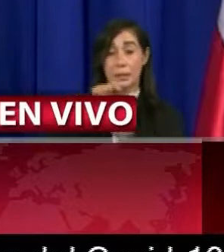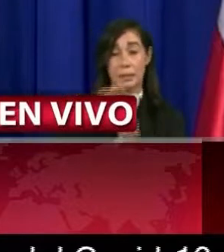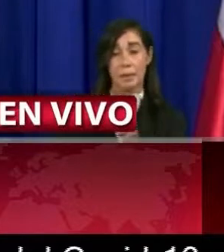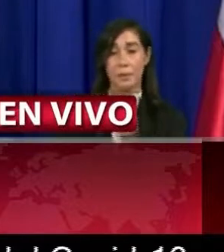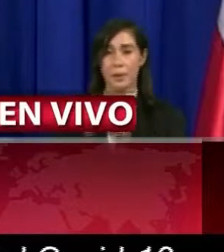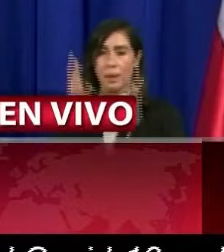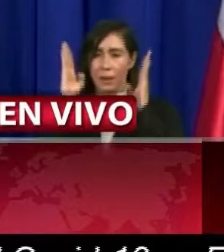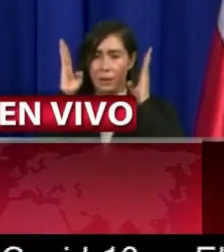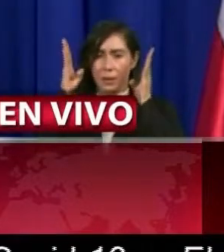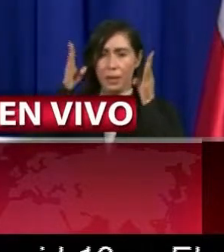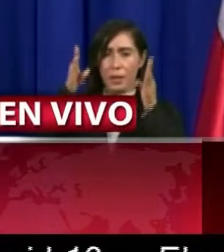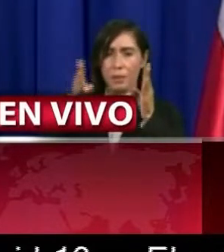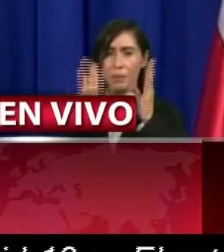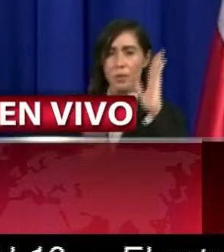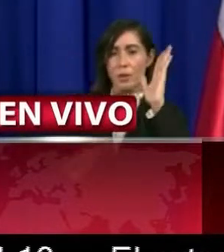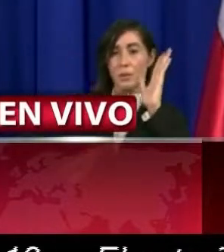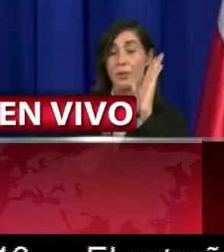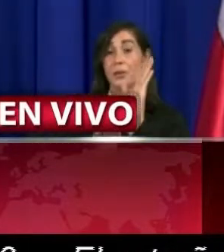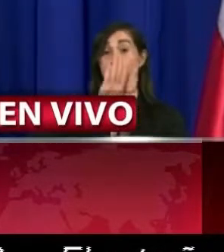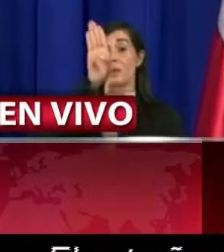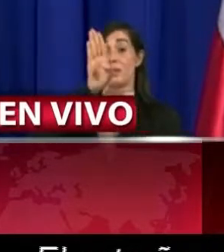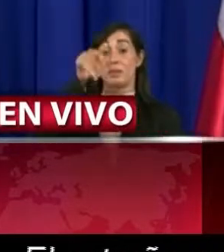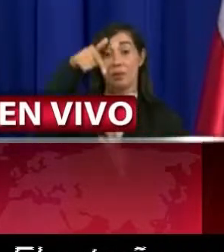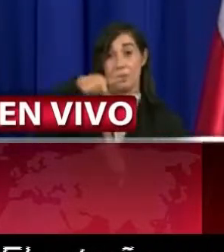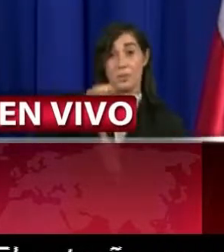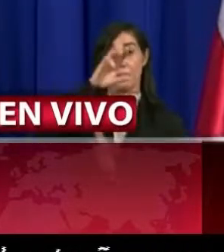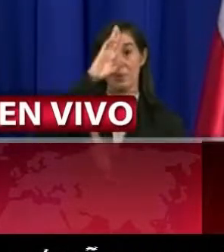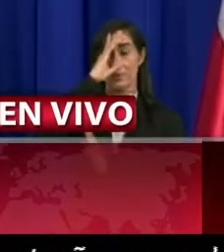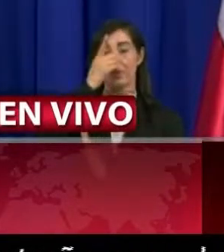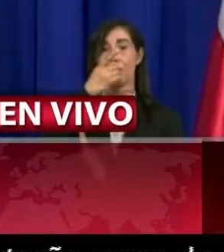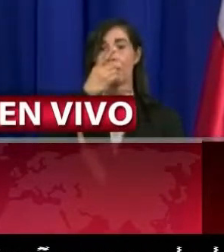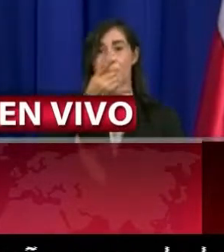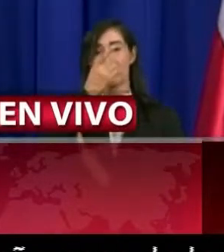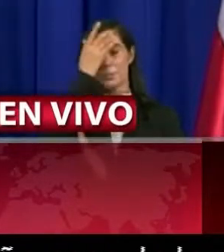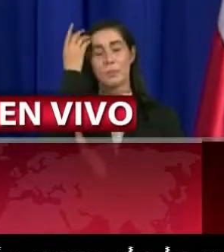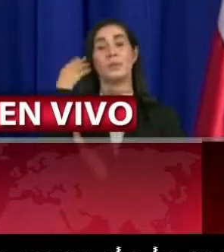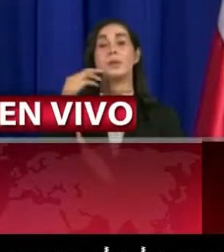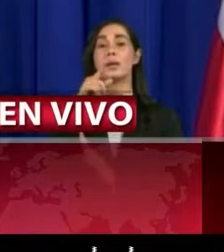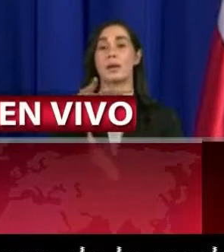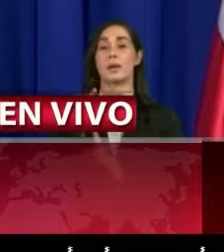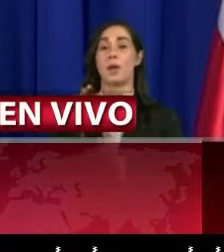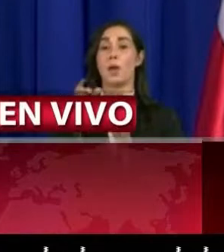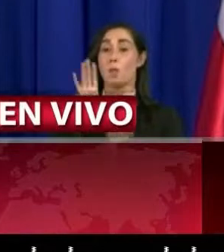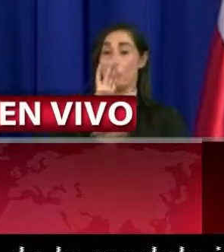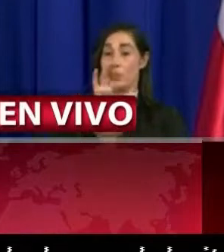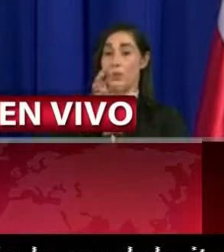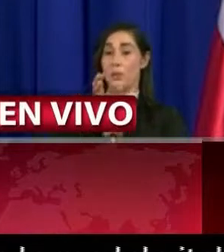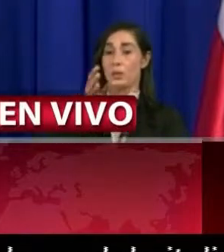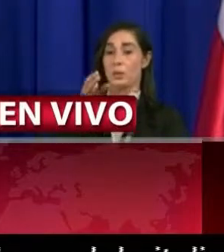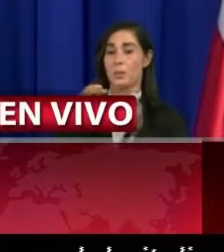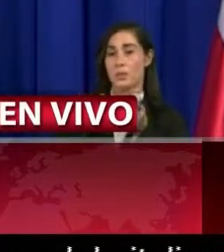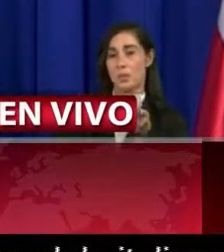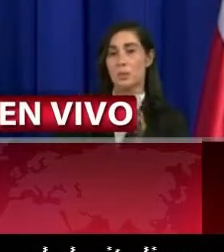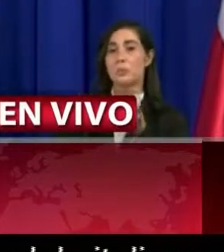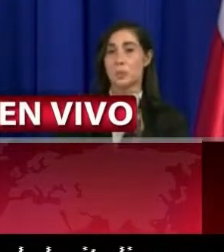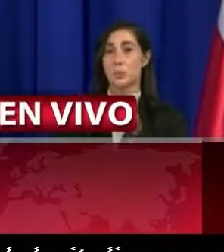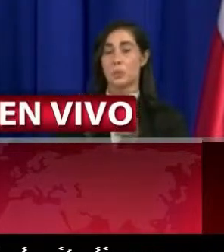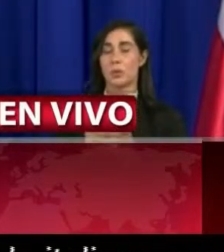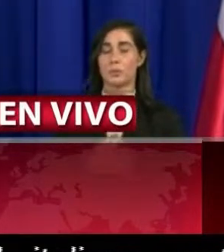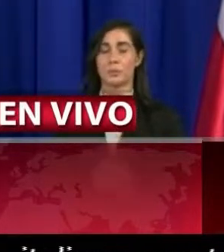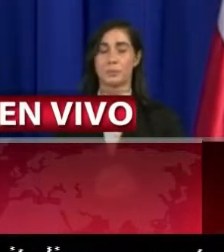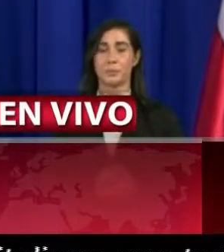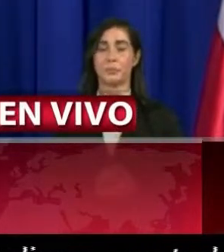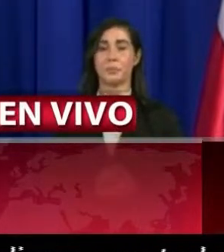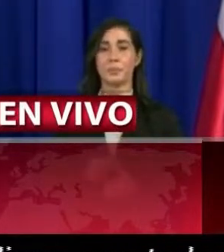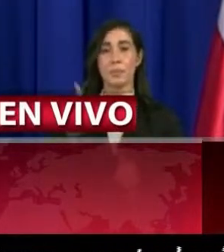en el desarrollo económico y social del país una vez superada la crisis. El lunes